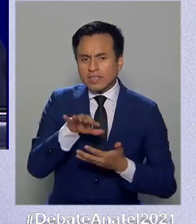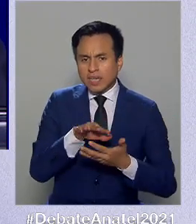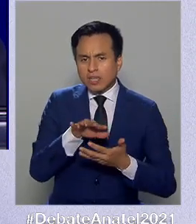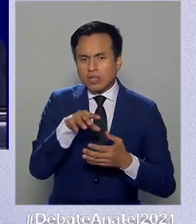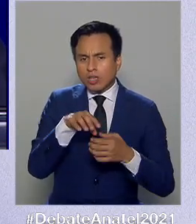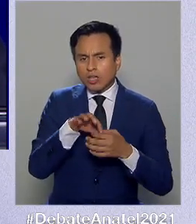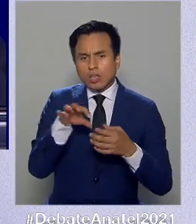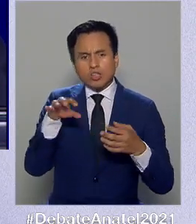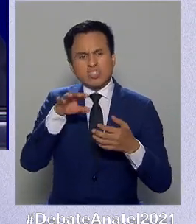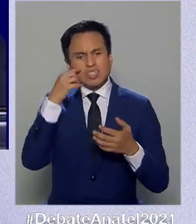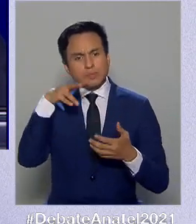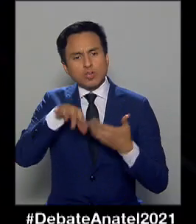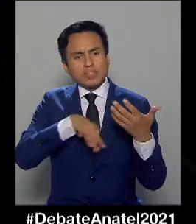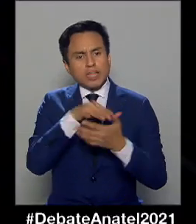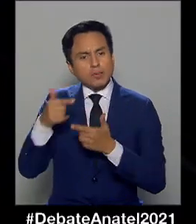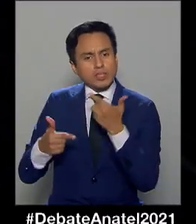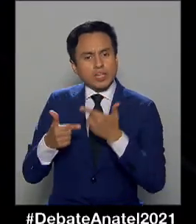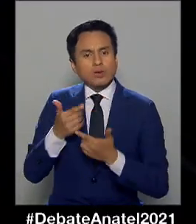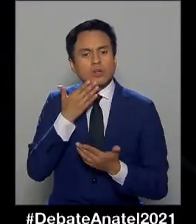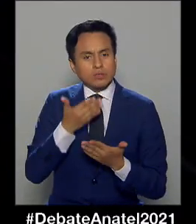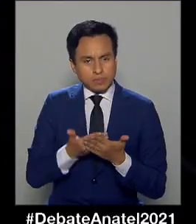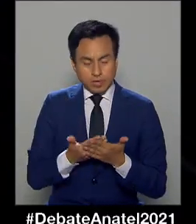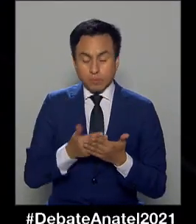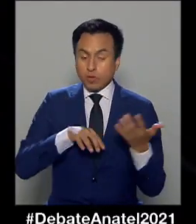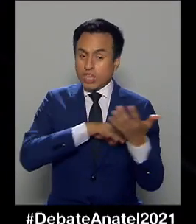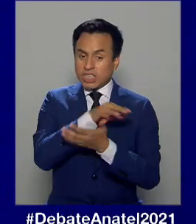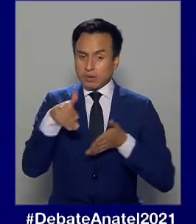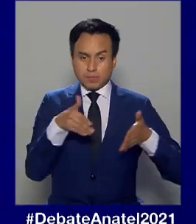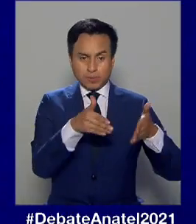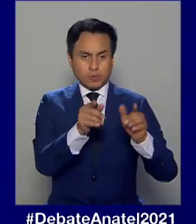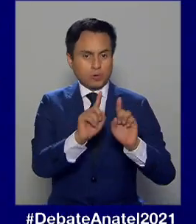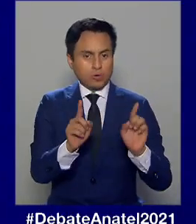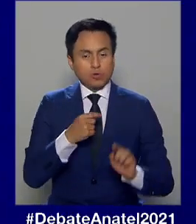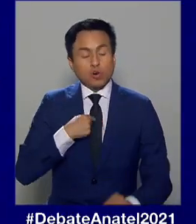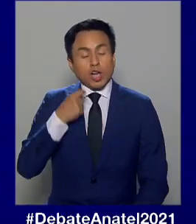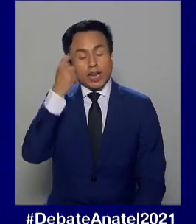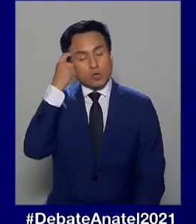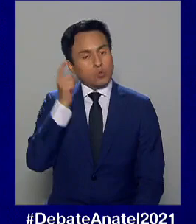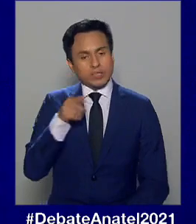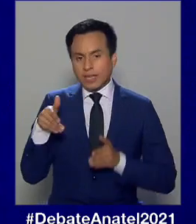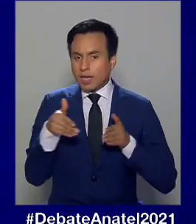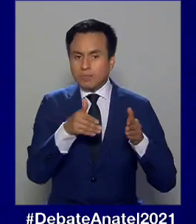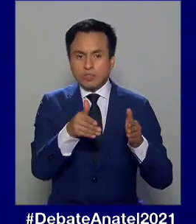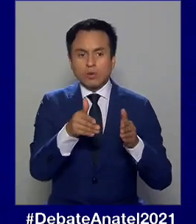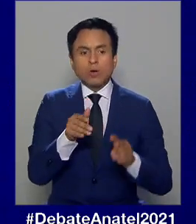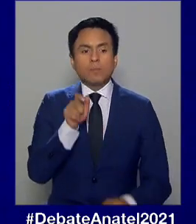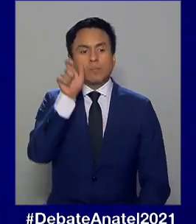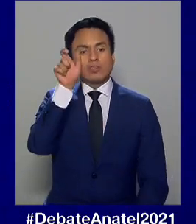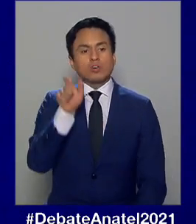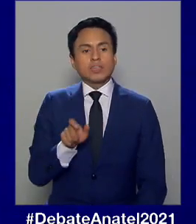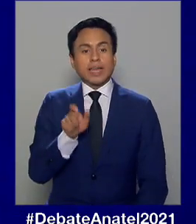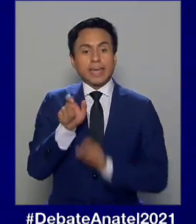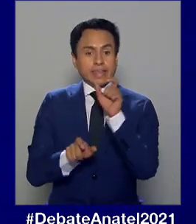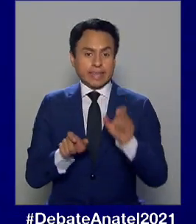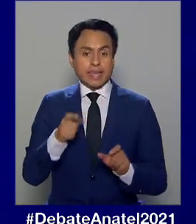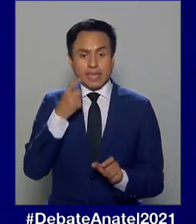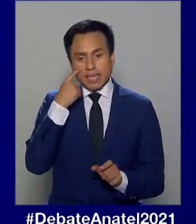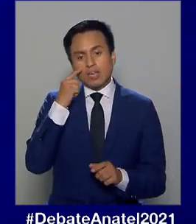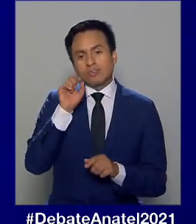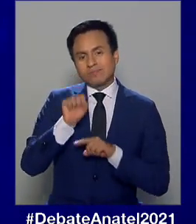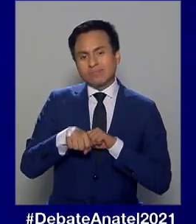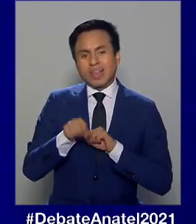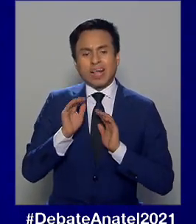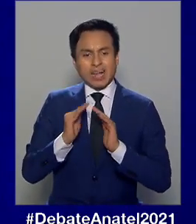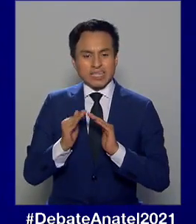cabida la violencia en política? Yo creo que la violencia no es el camino. Y creo que soy una persona, y yo creo que esto la gente lo reconoce en la casa, que